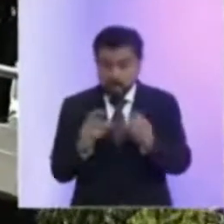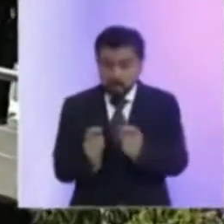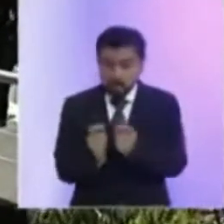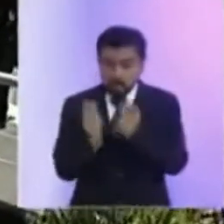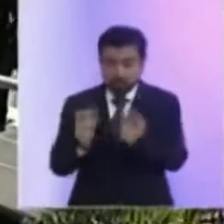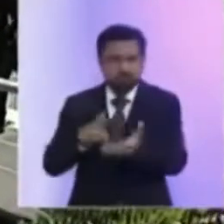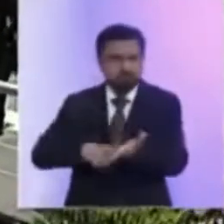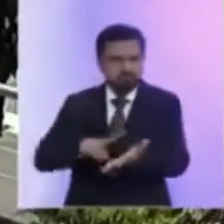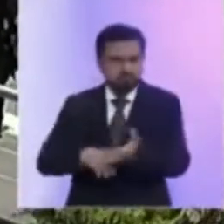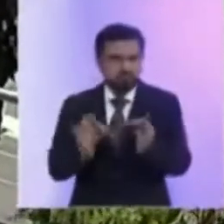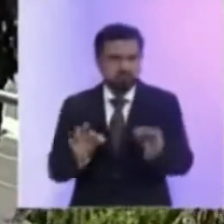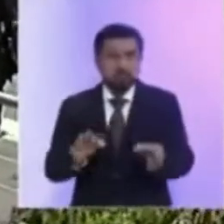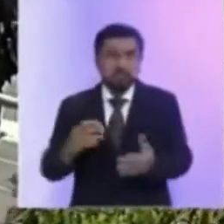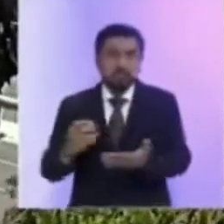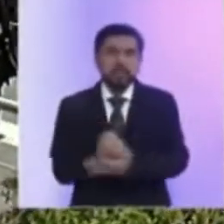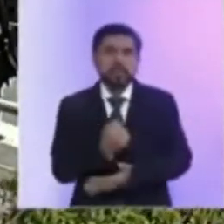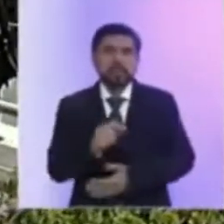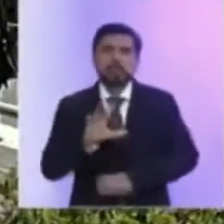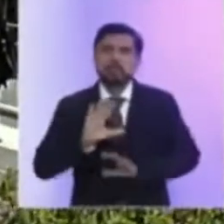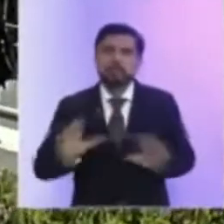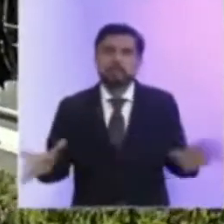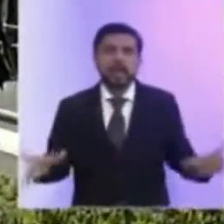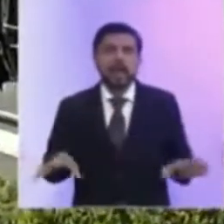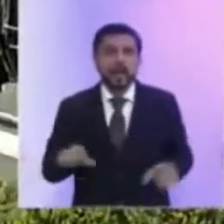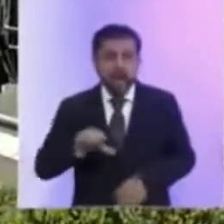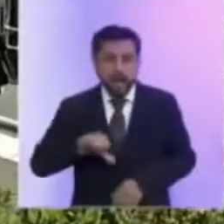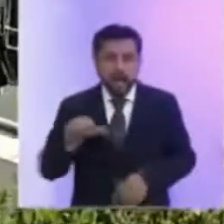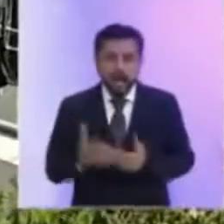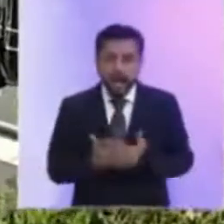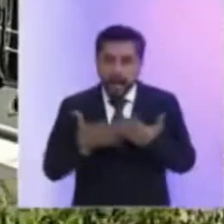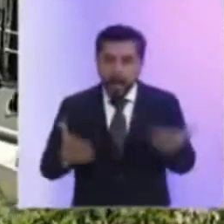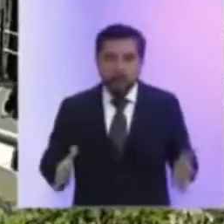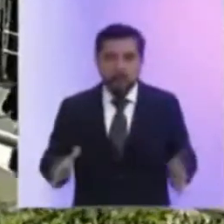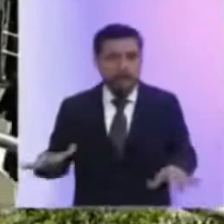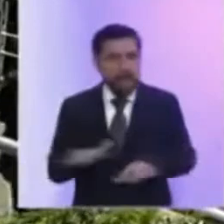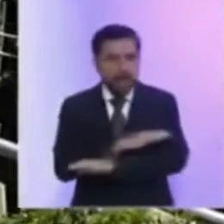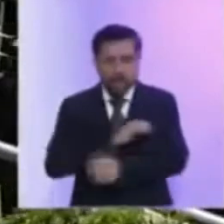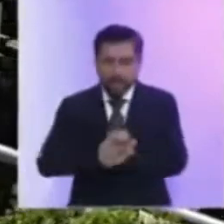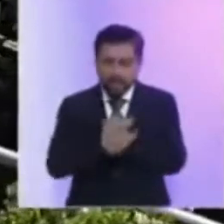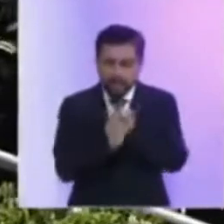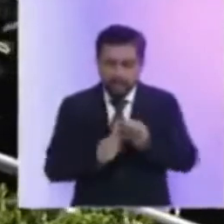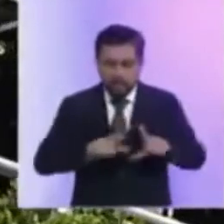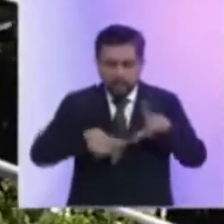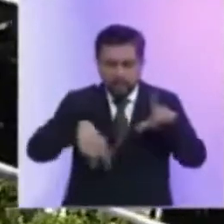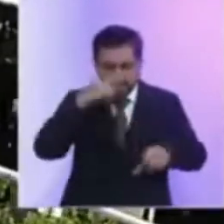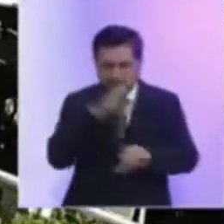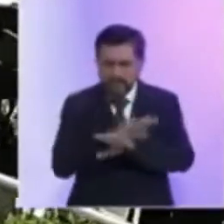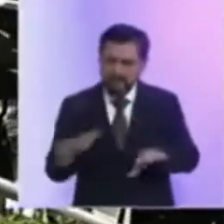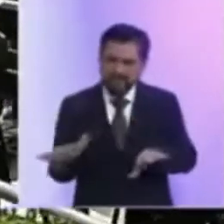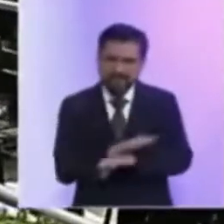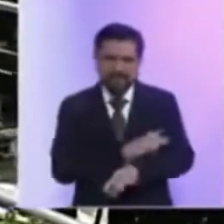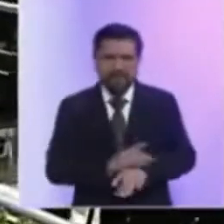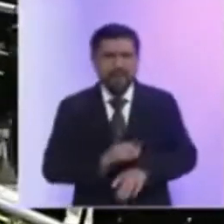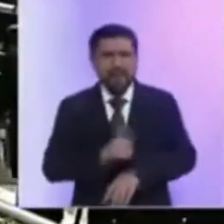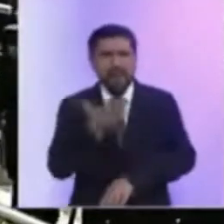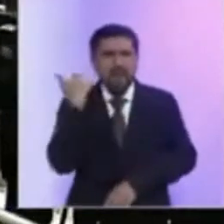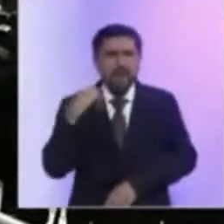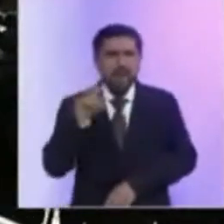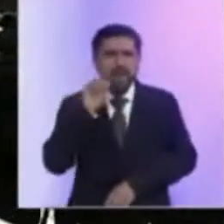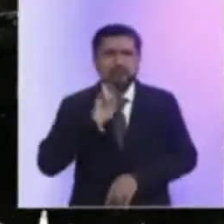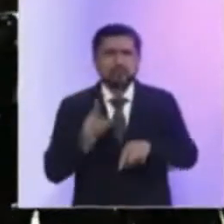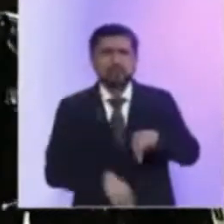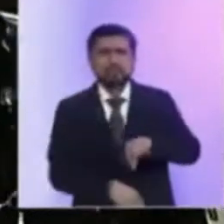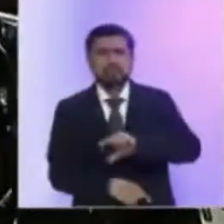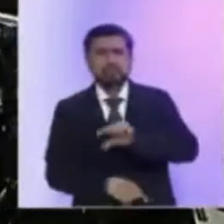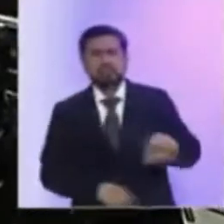mujeres. O sea, bien dicen, pues es tiempo de mujeres, pues lo es, porque ya hay una serie de nombramientos femeninos que a lo mejor hace tan solo